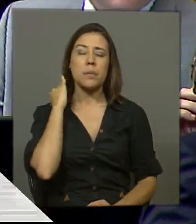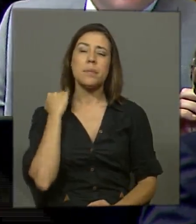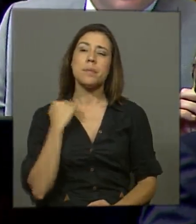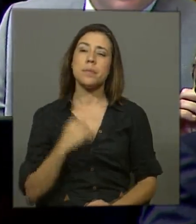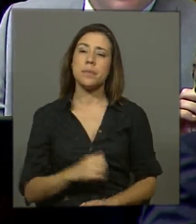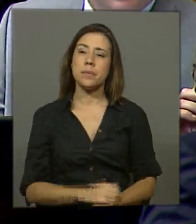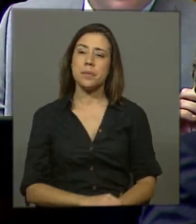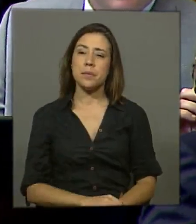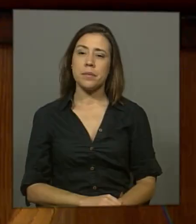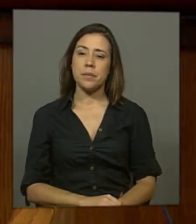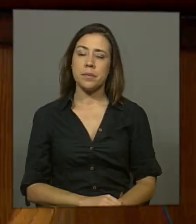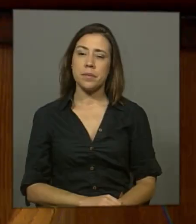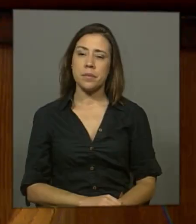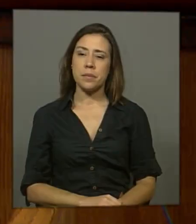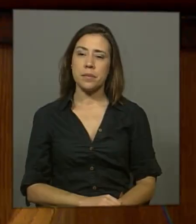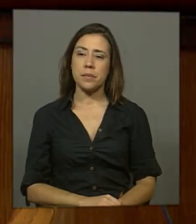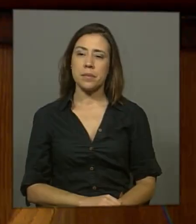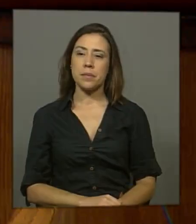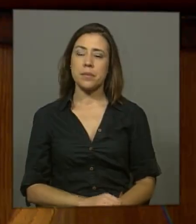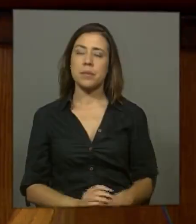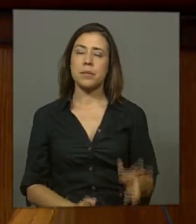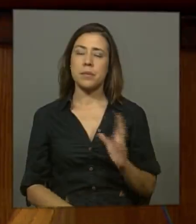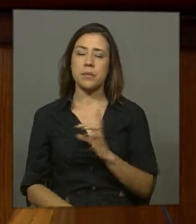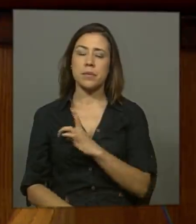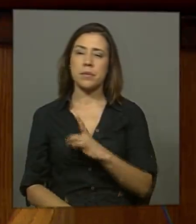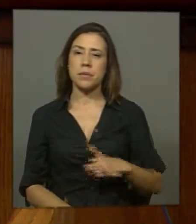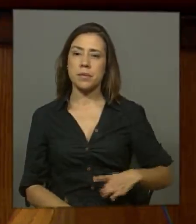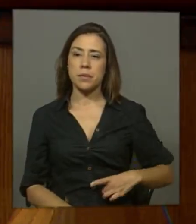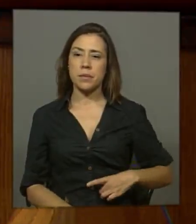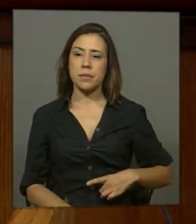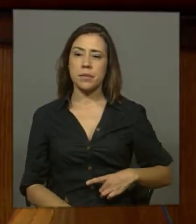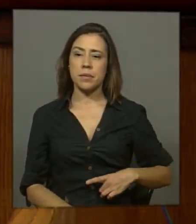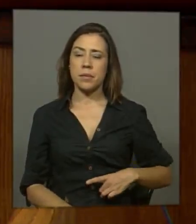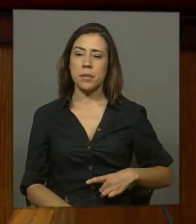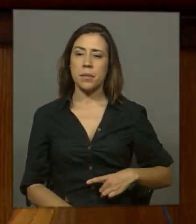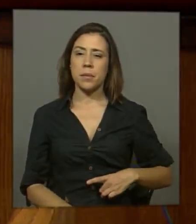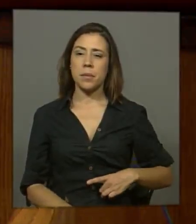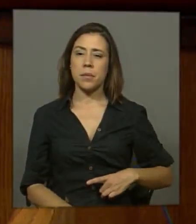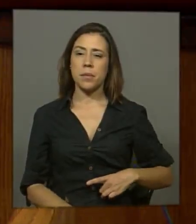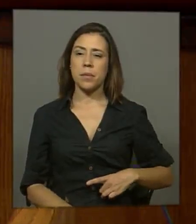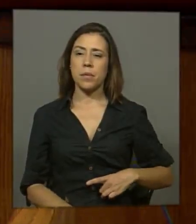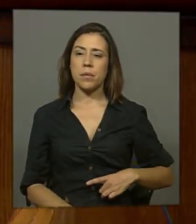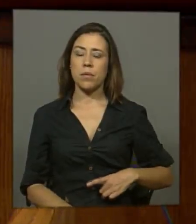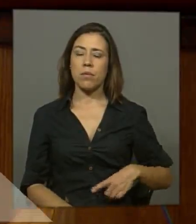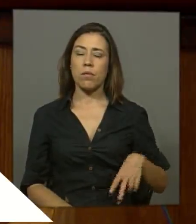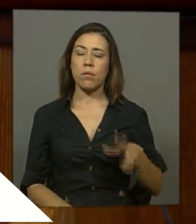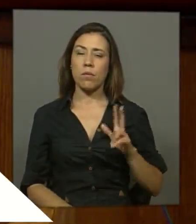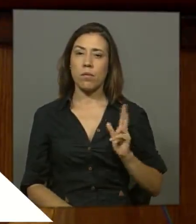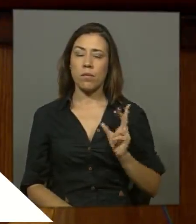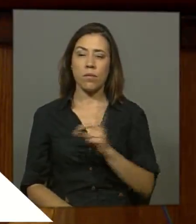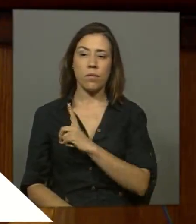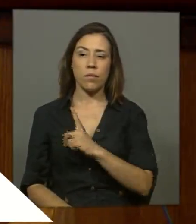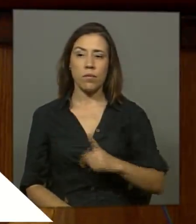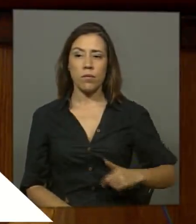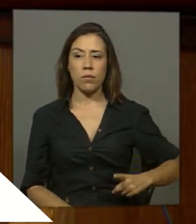común señor ministro señor diputado señor